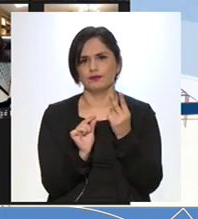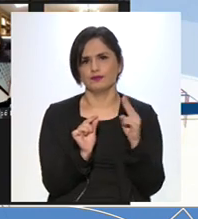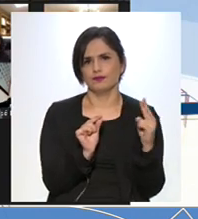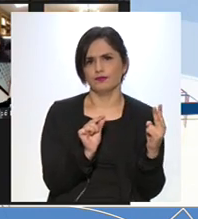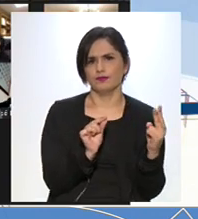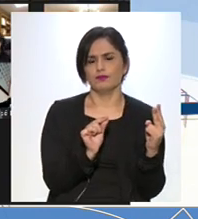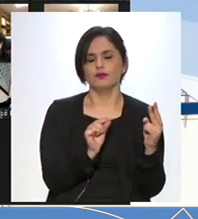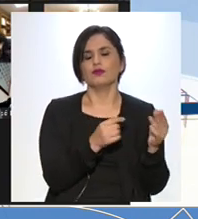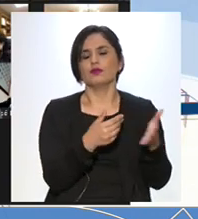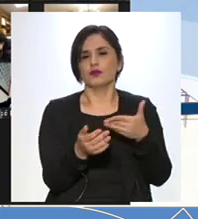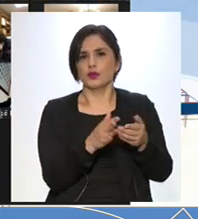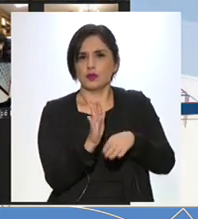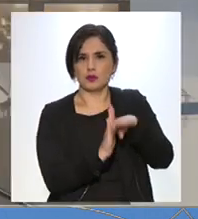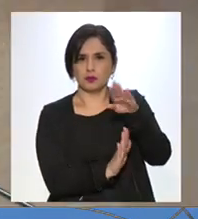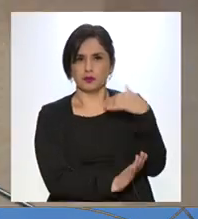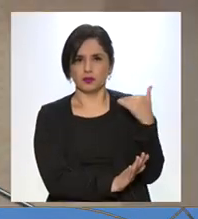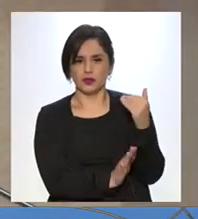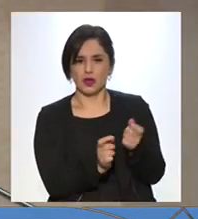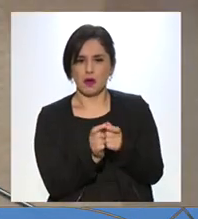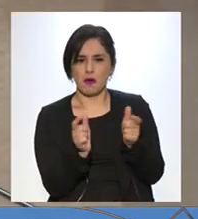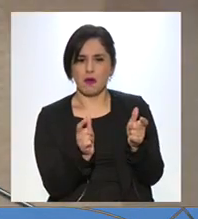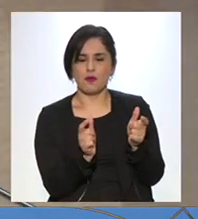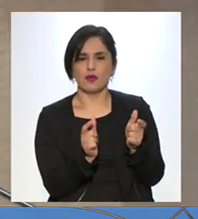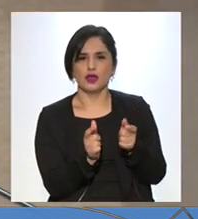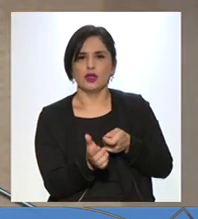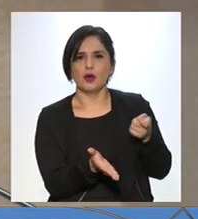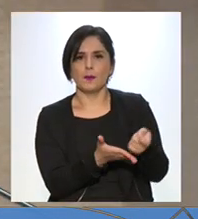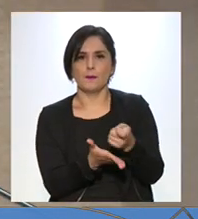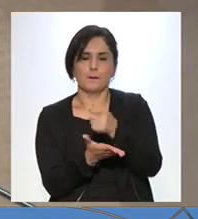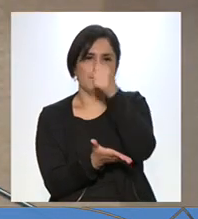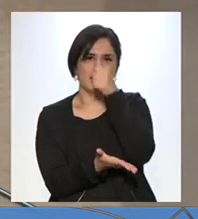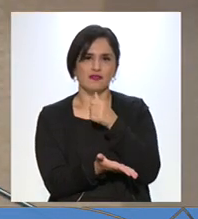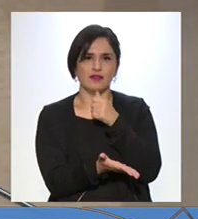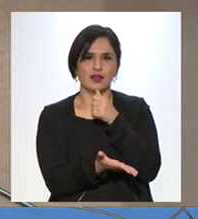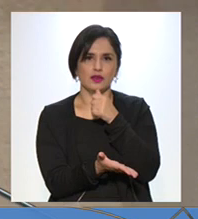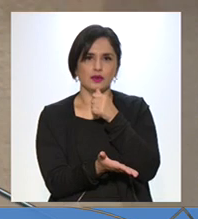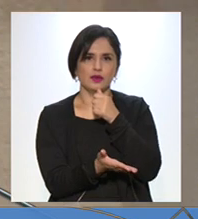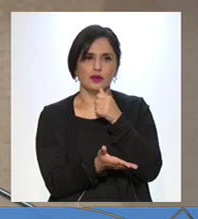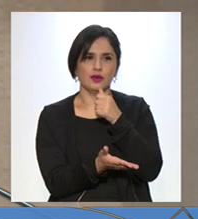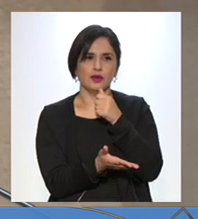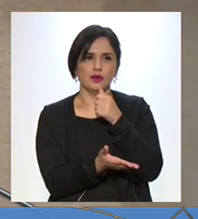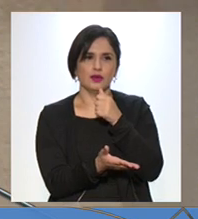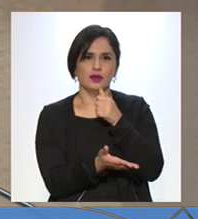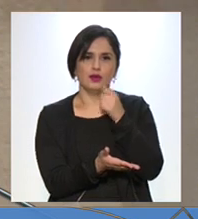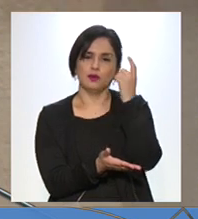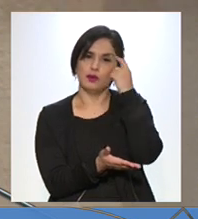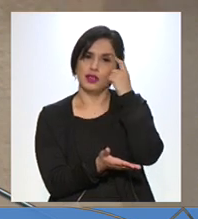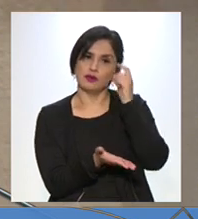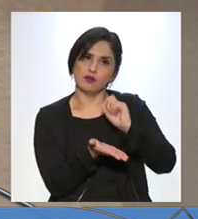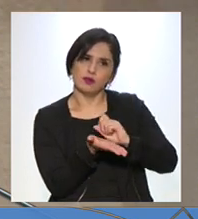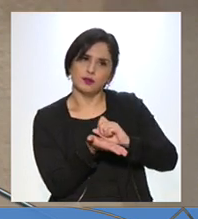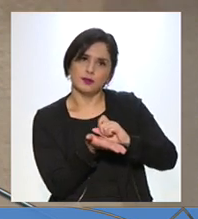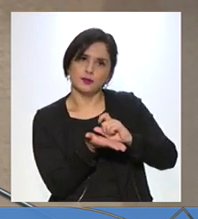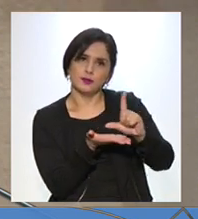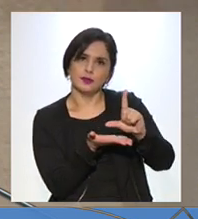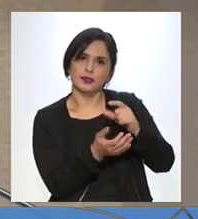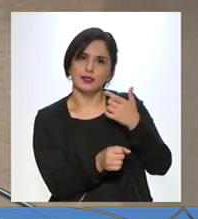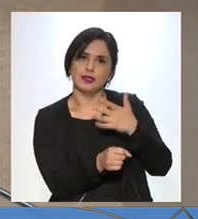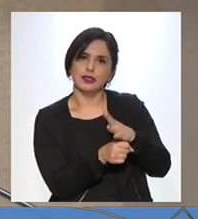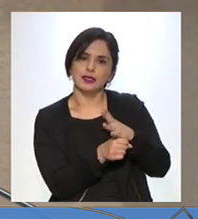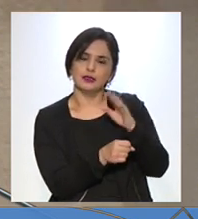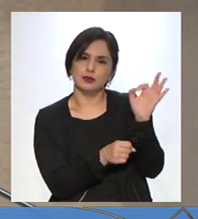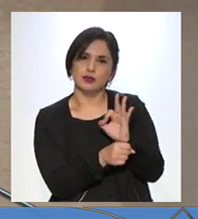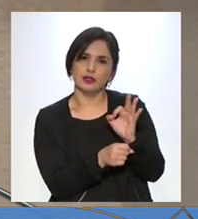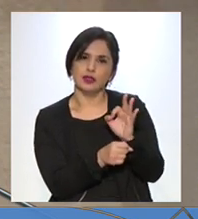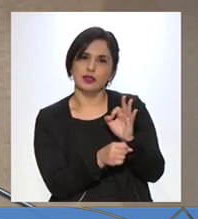entre los cuales destaca, por cierto, el aumento del consumo privado, que pasa de crecer, de proyectarse un crecimiento de 15% a uno